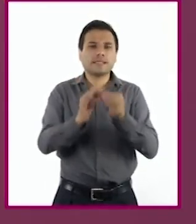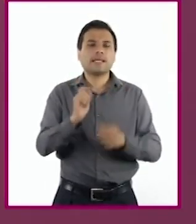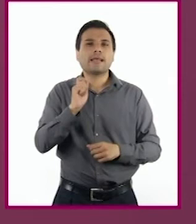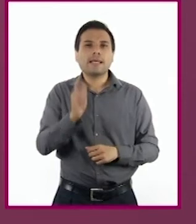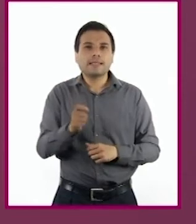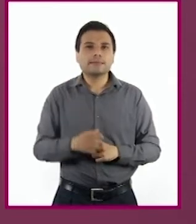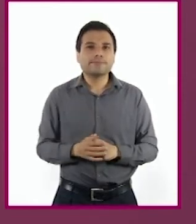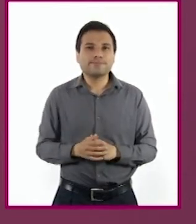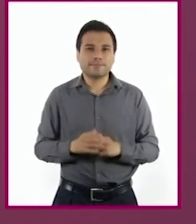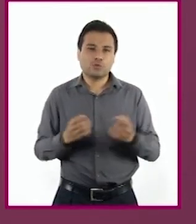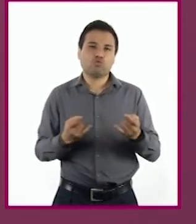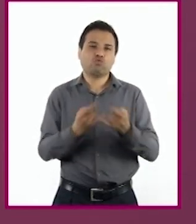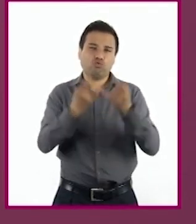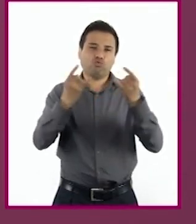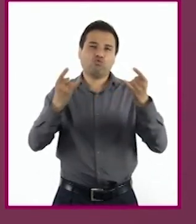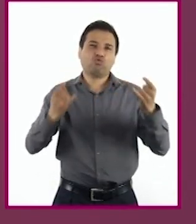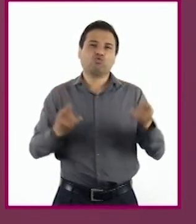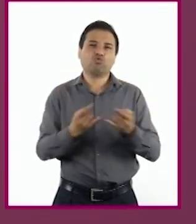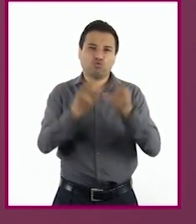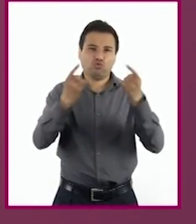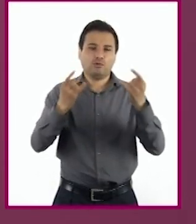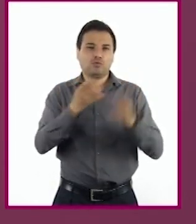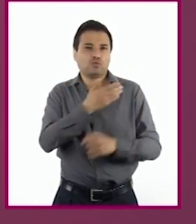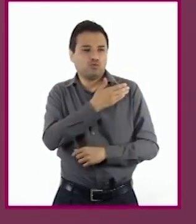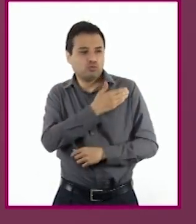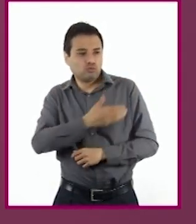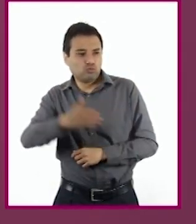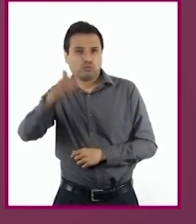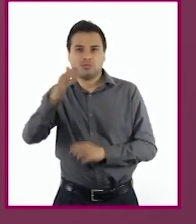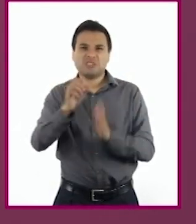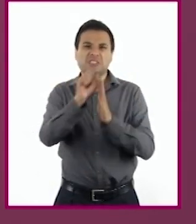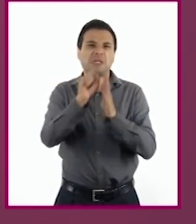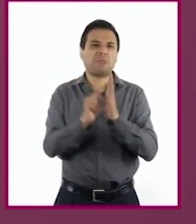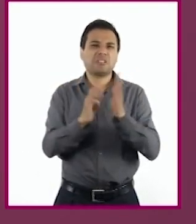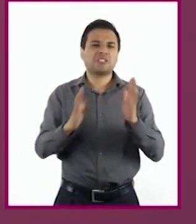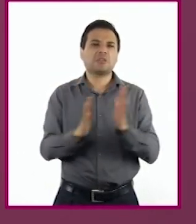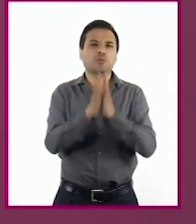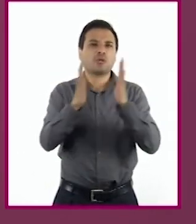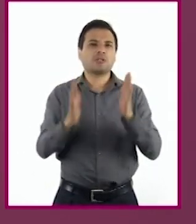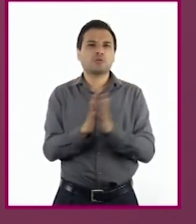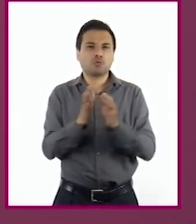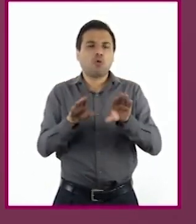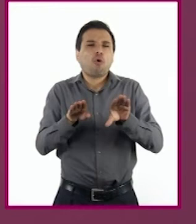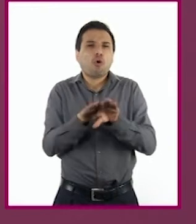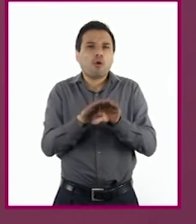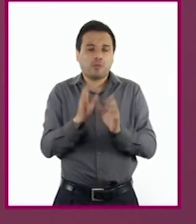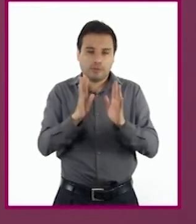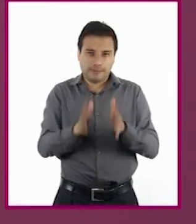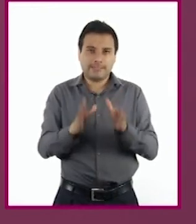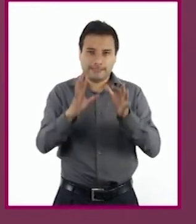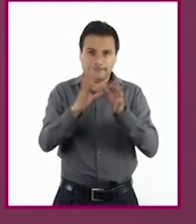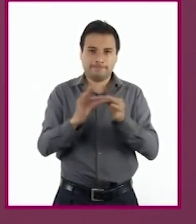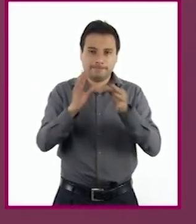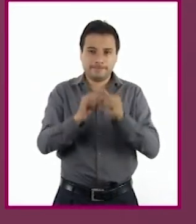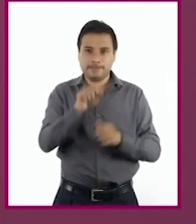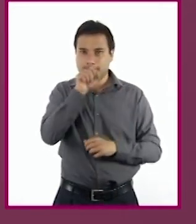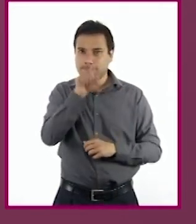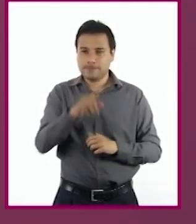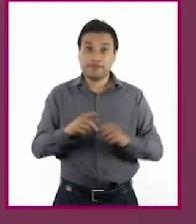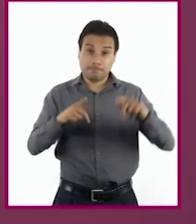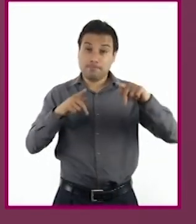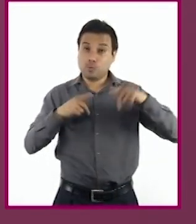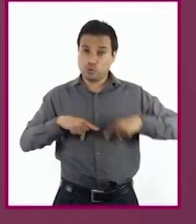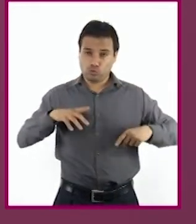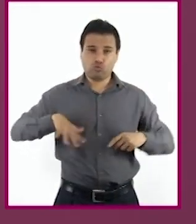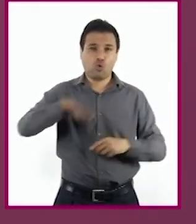recorrido por el proceso histórico para alcanzar la democracia en el país. Subrayamos la importancia del papel de la